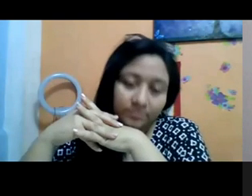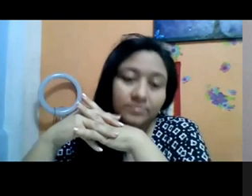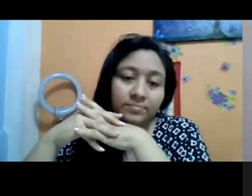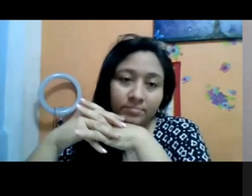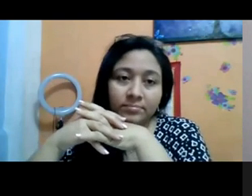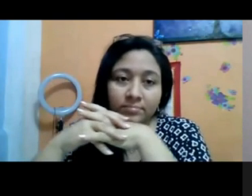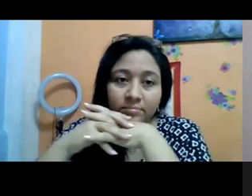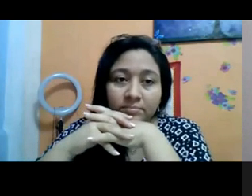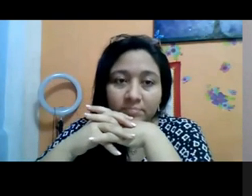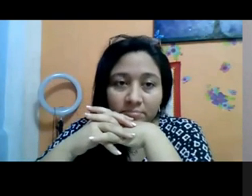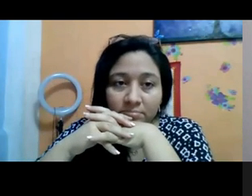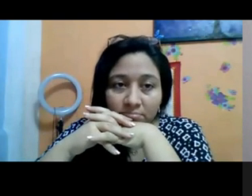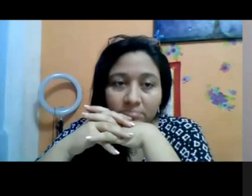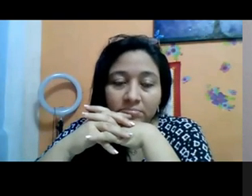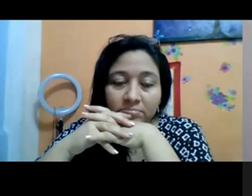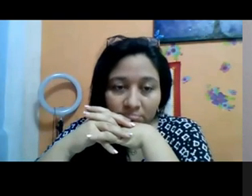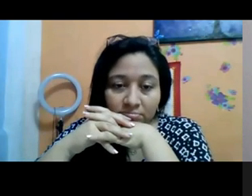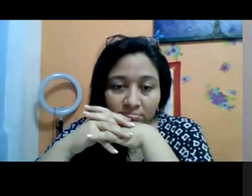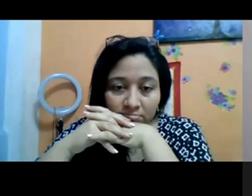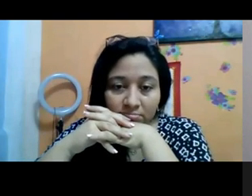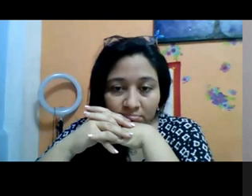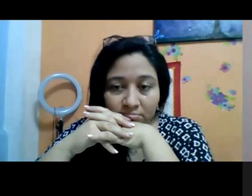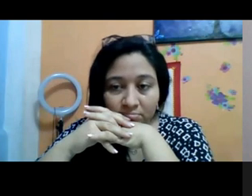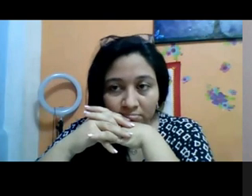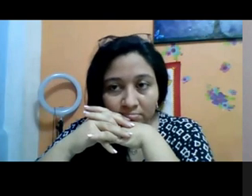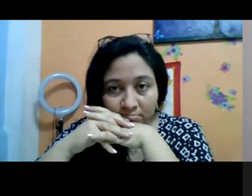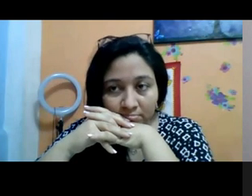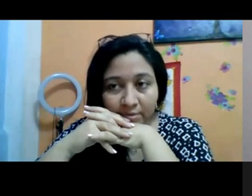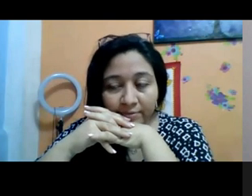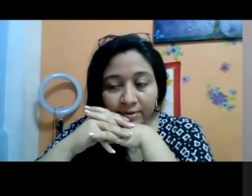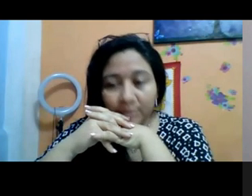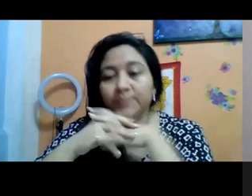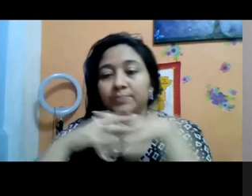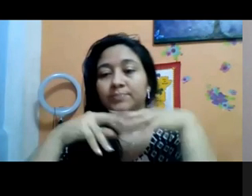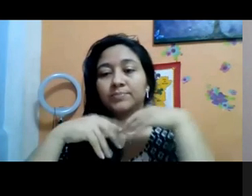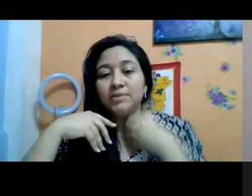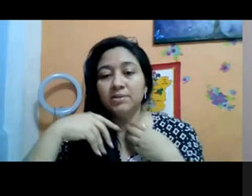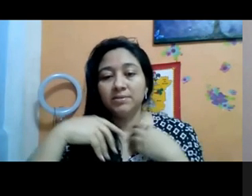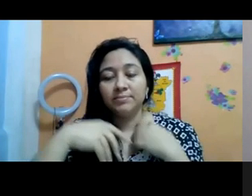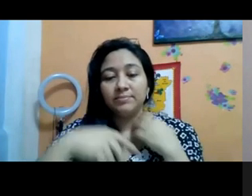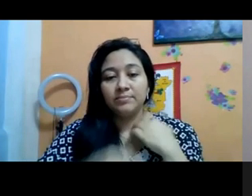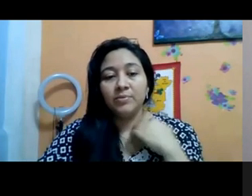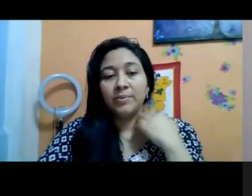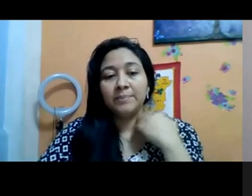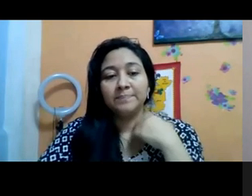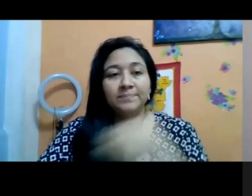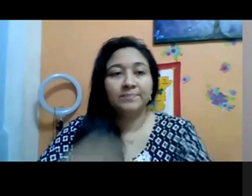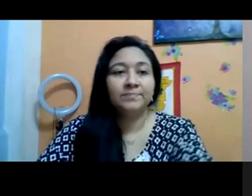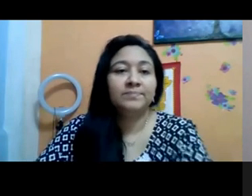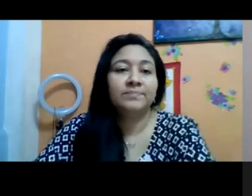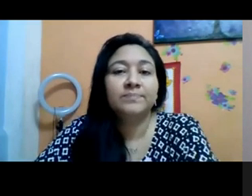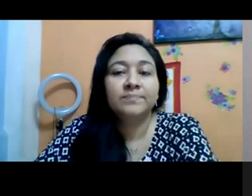las dos jornadas para que puedan revisar algo. Bien. Si necesitan. Okay. Bueno,